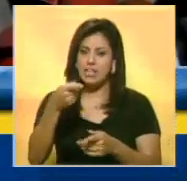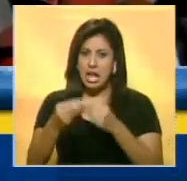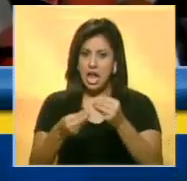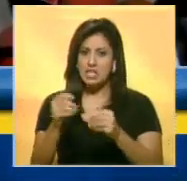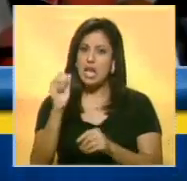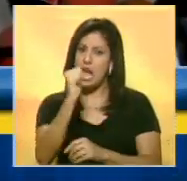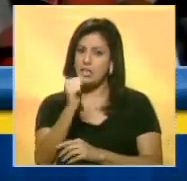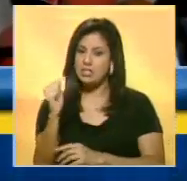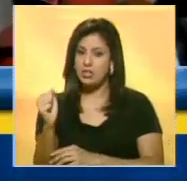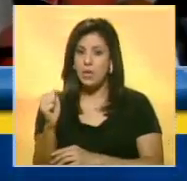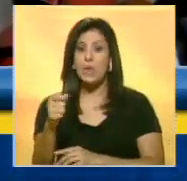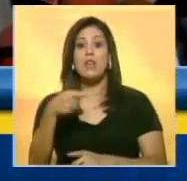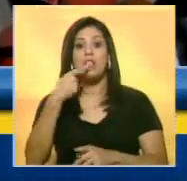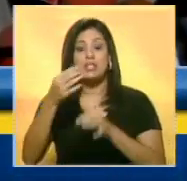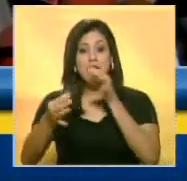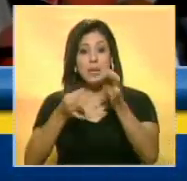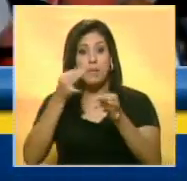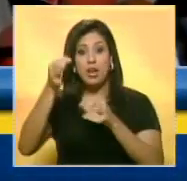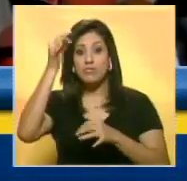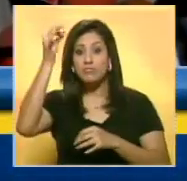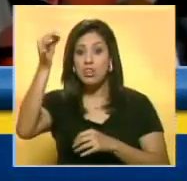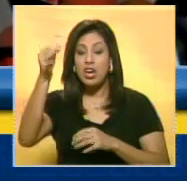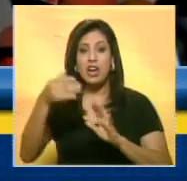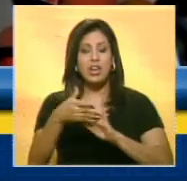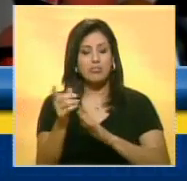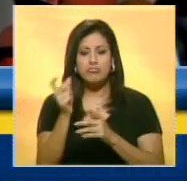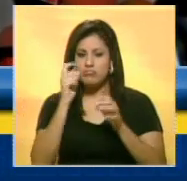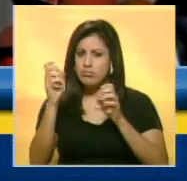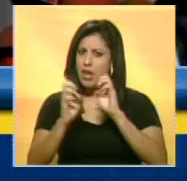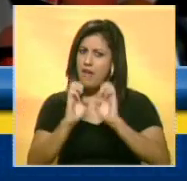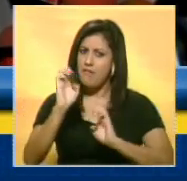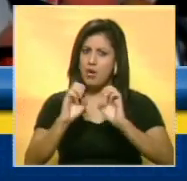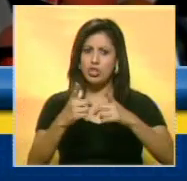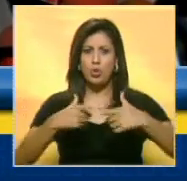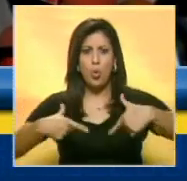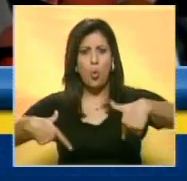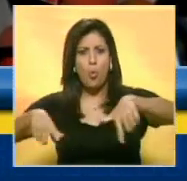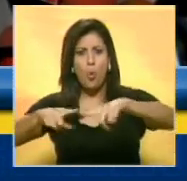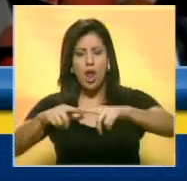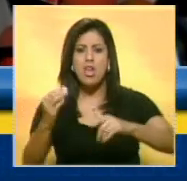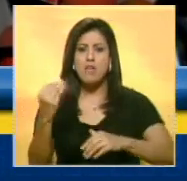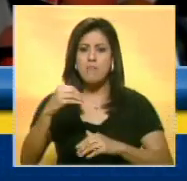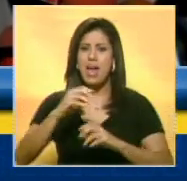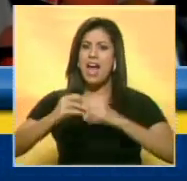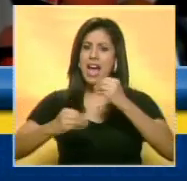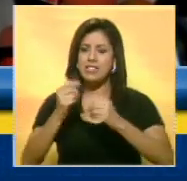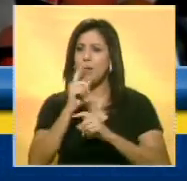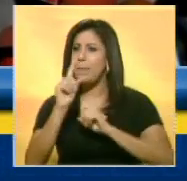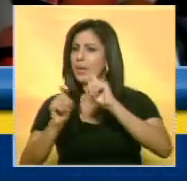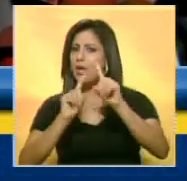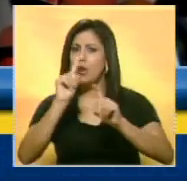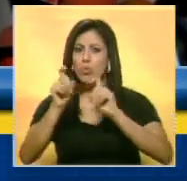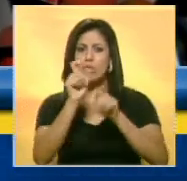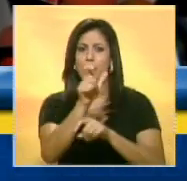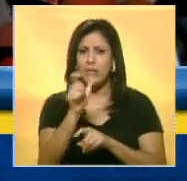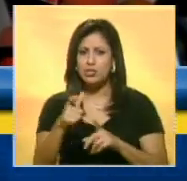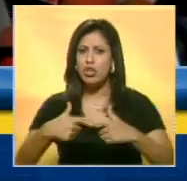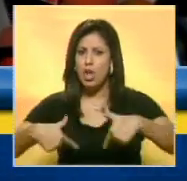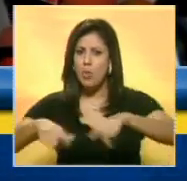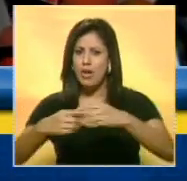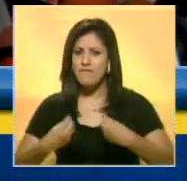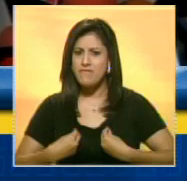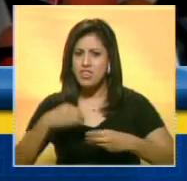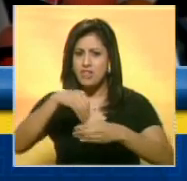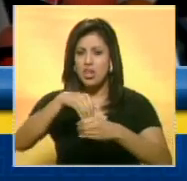el hecho la fiscal explicó que se llevó a cabo un recorrido por todas las comunidades del lugar además de realizar entrevistas a habitantes de la zona